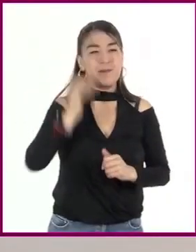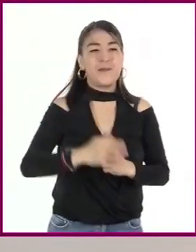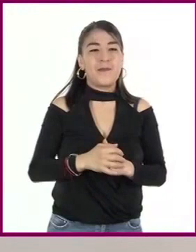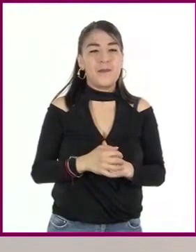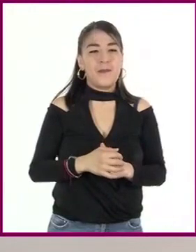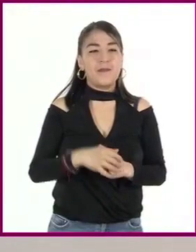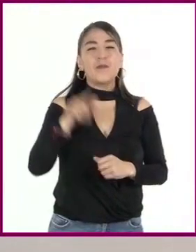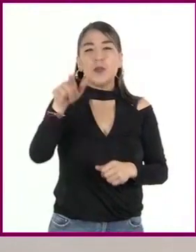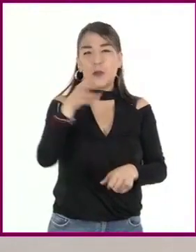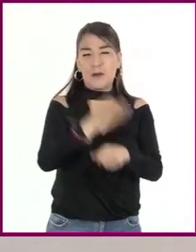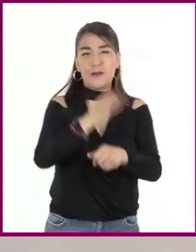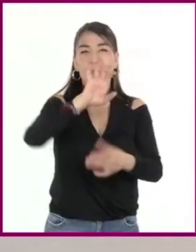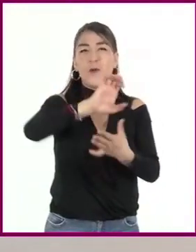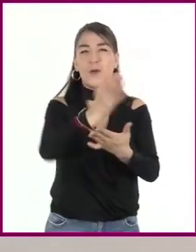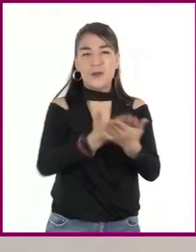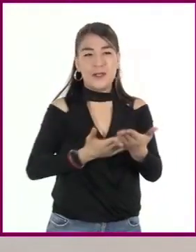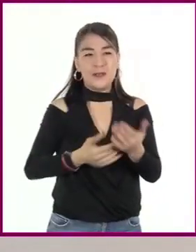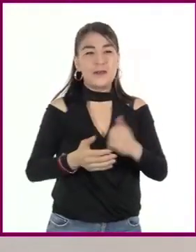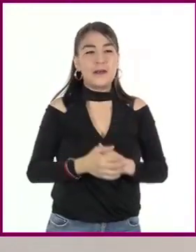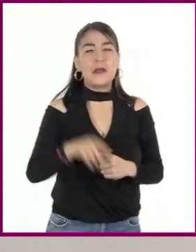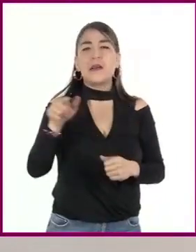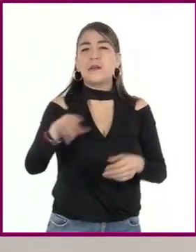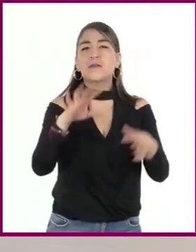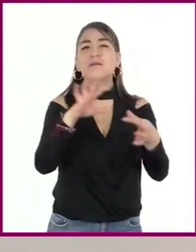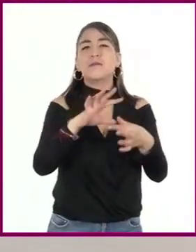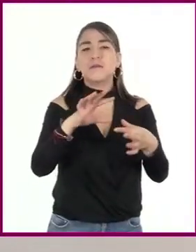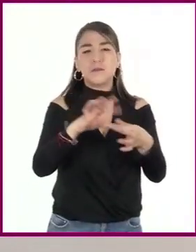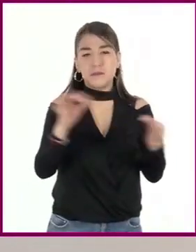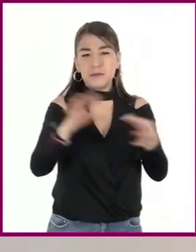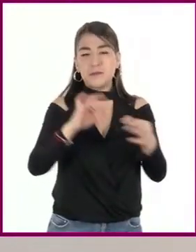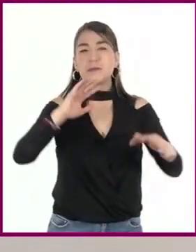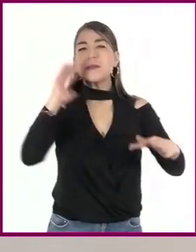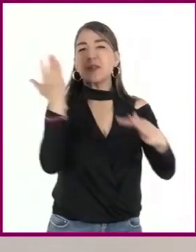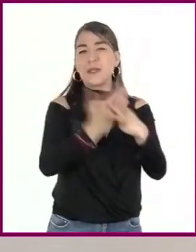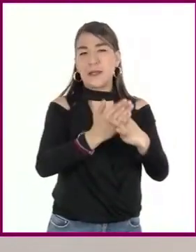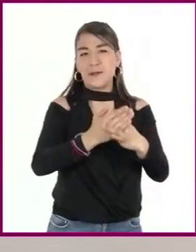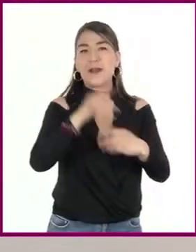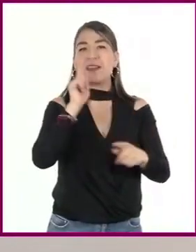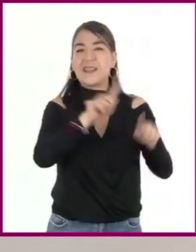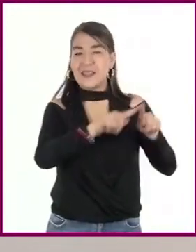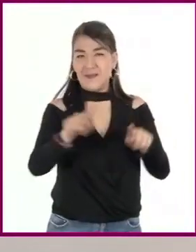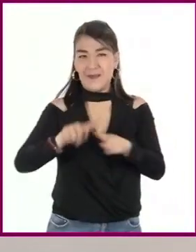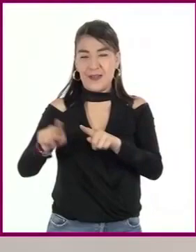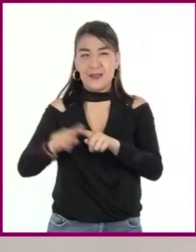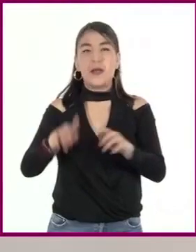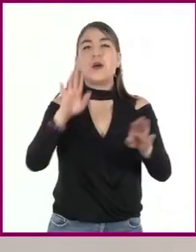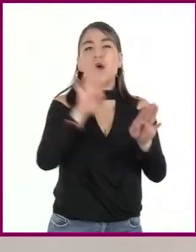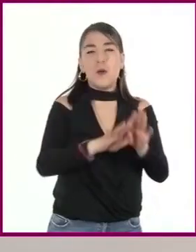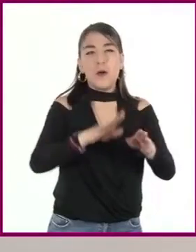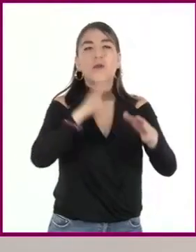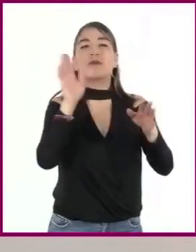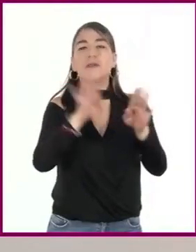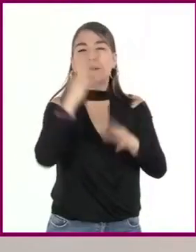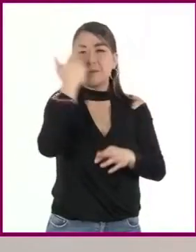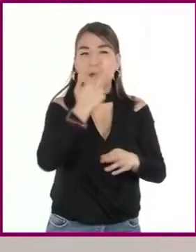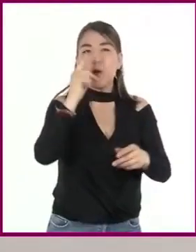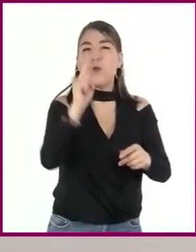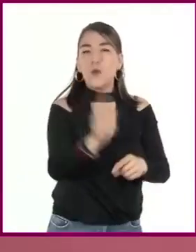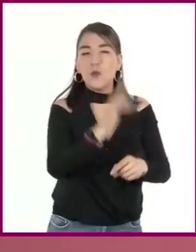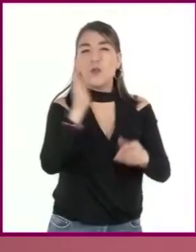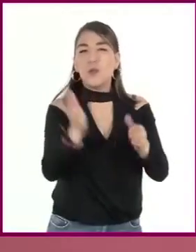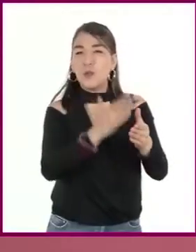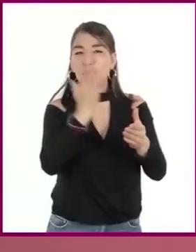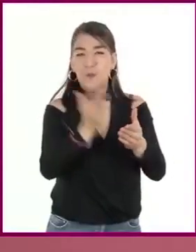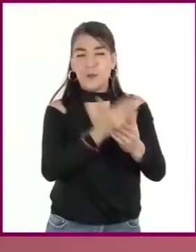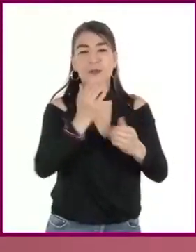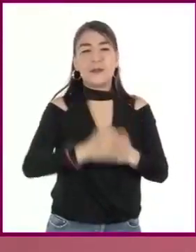tu contrato de arrendamiento. Este se divide en varias secciones. Vamos a revisarlas para ir disipando tus dudas. De